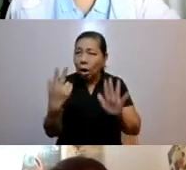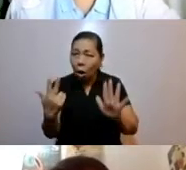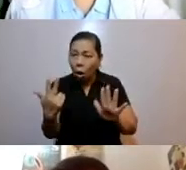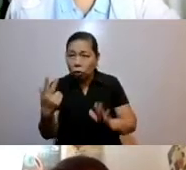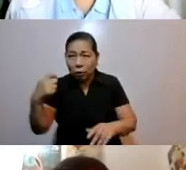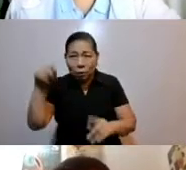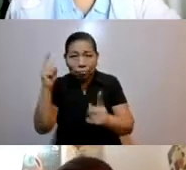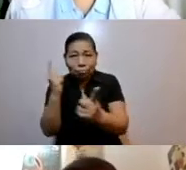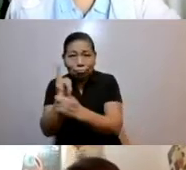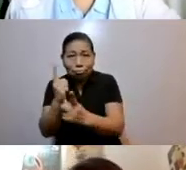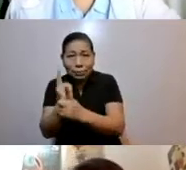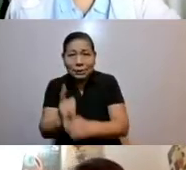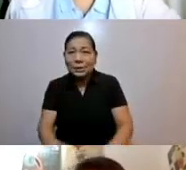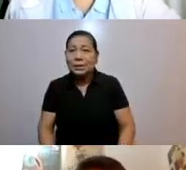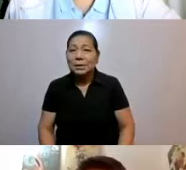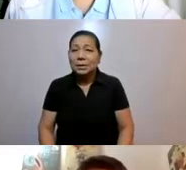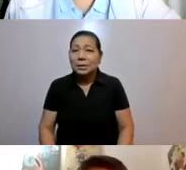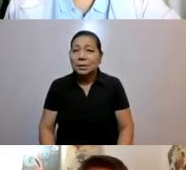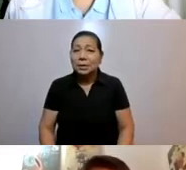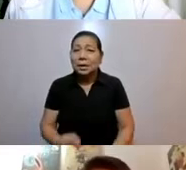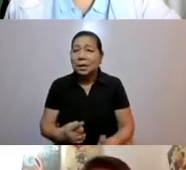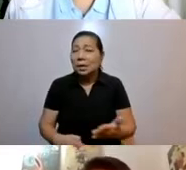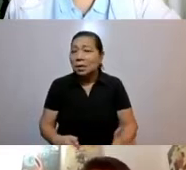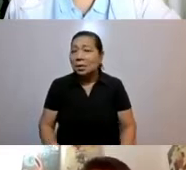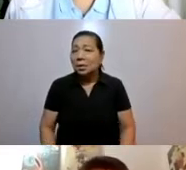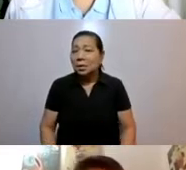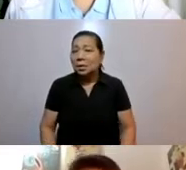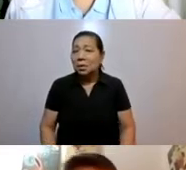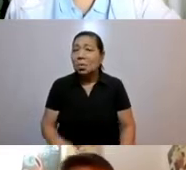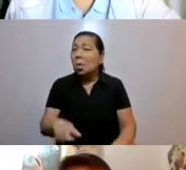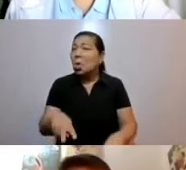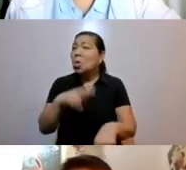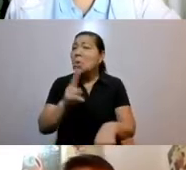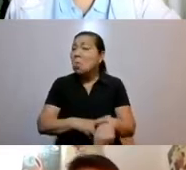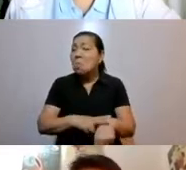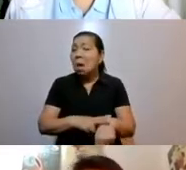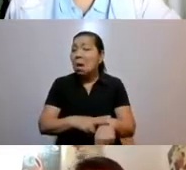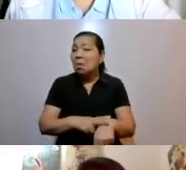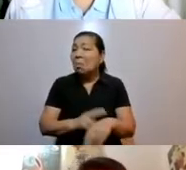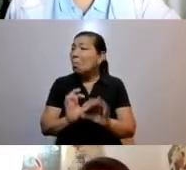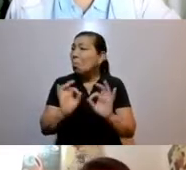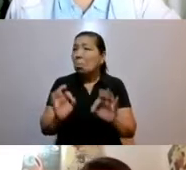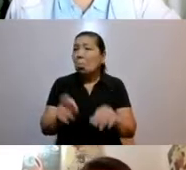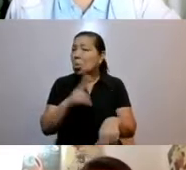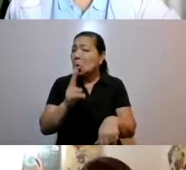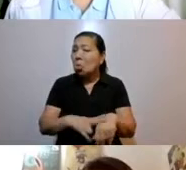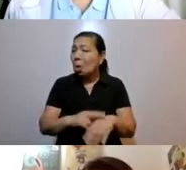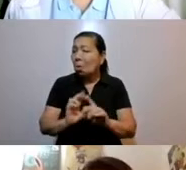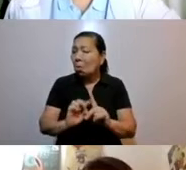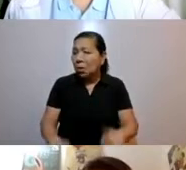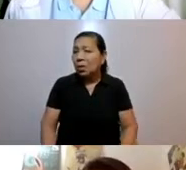de los entrevistados consideraban que eran normales, o sea, que no tenían problema de erección. Entonces,